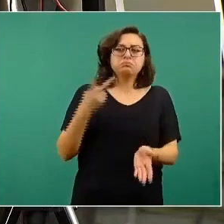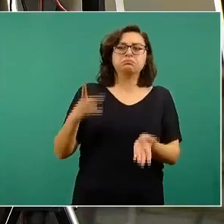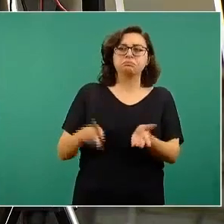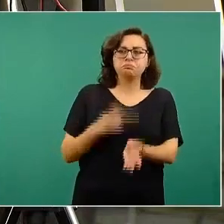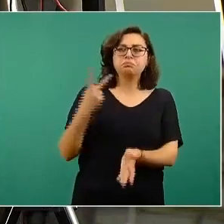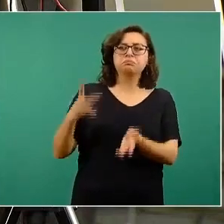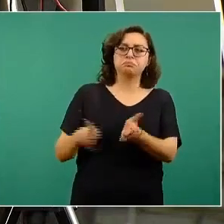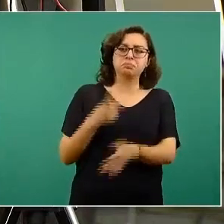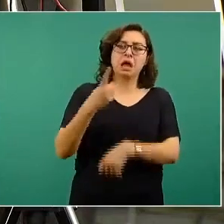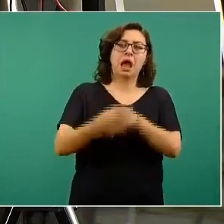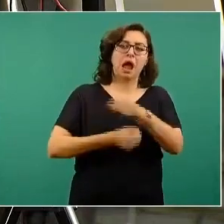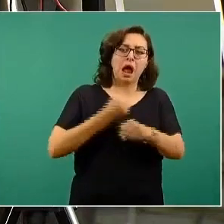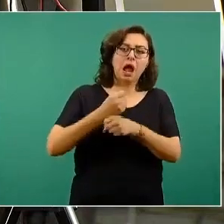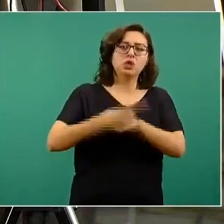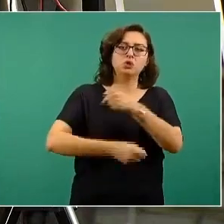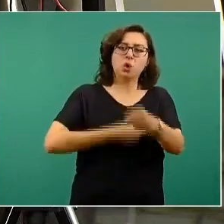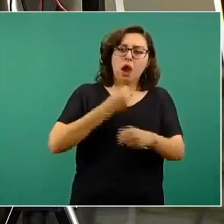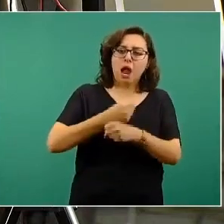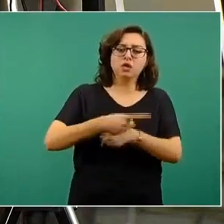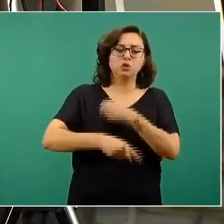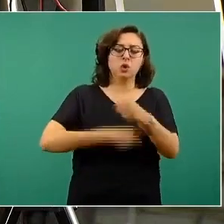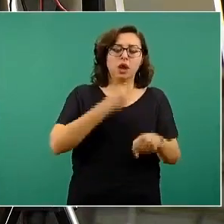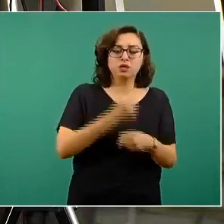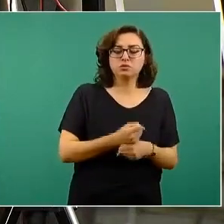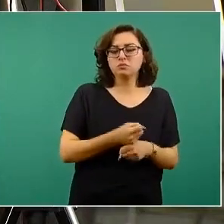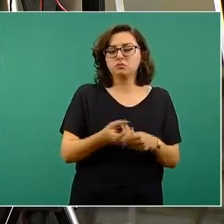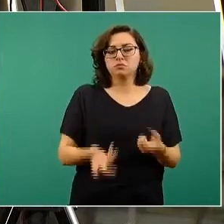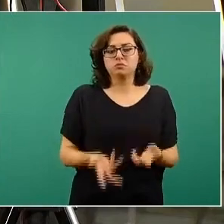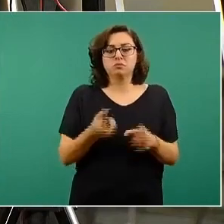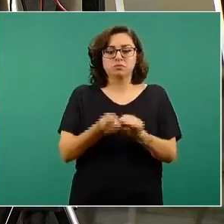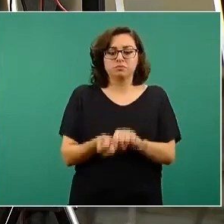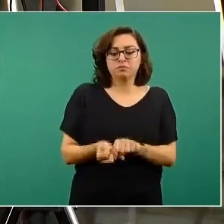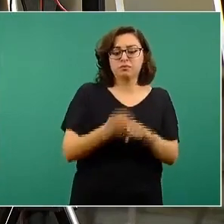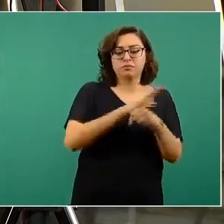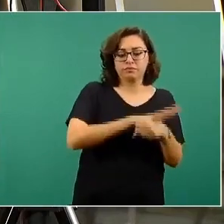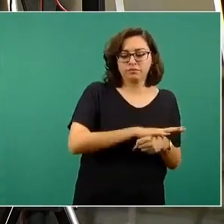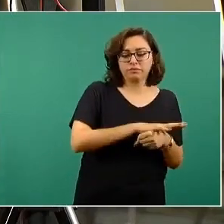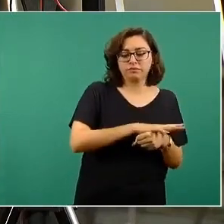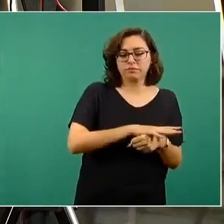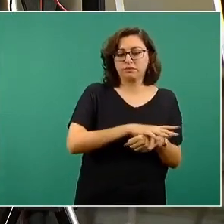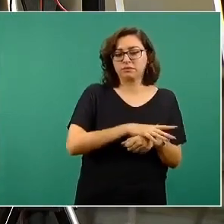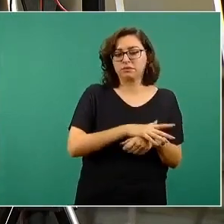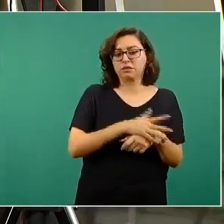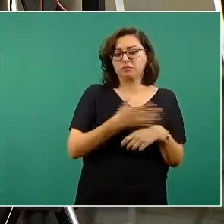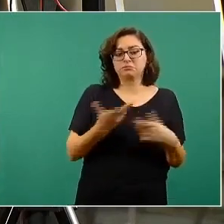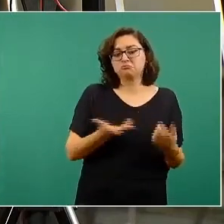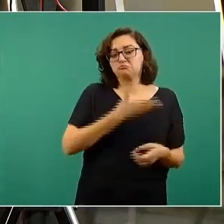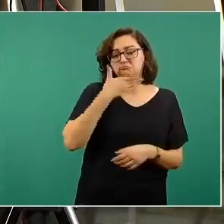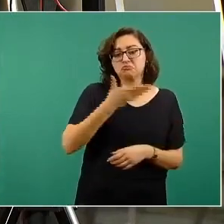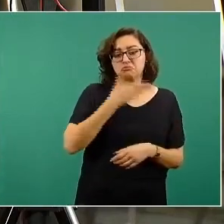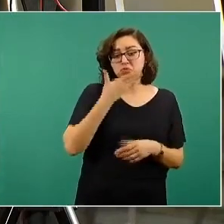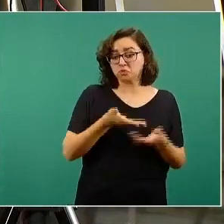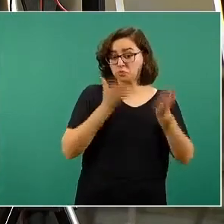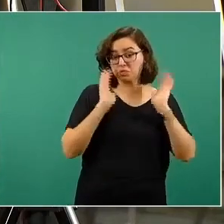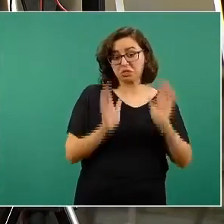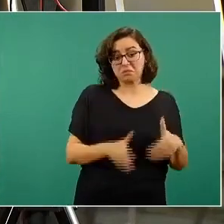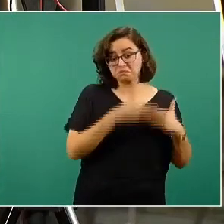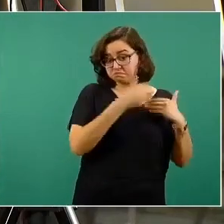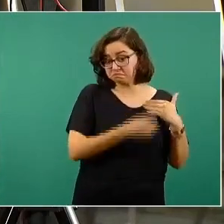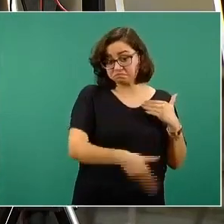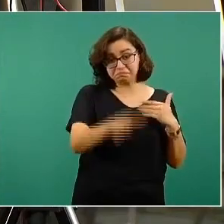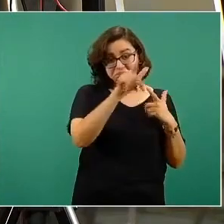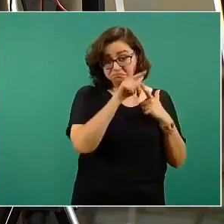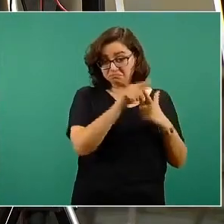se convertirá la COVID-19, bueno, más bien el virus, en una enfermedad endémica que es la